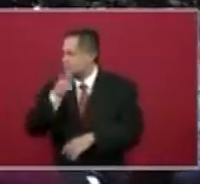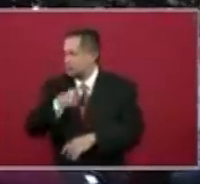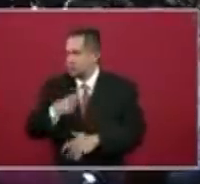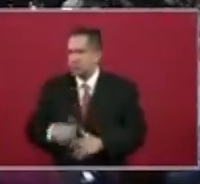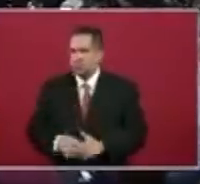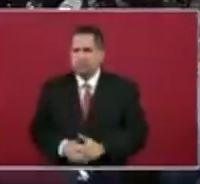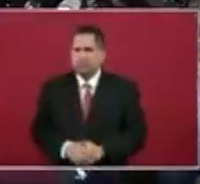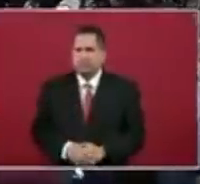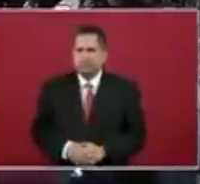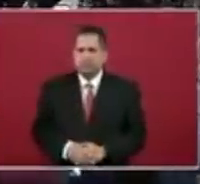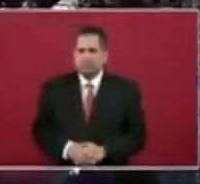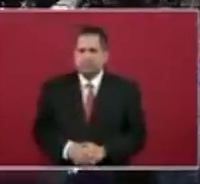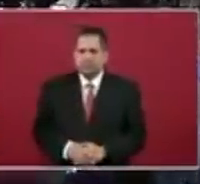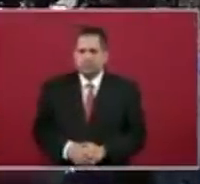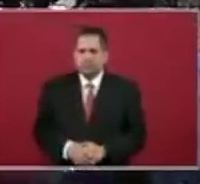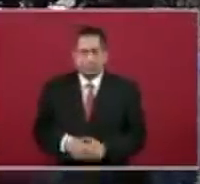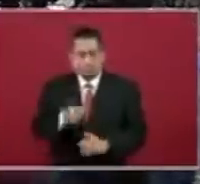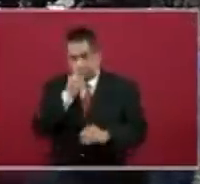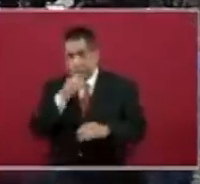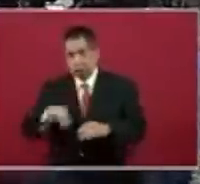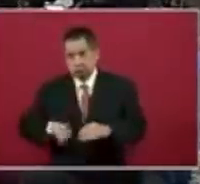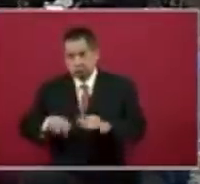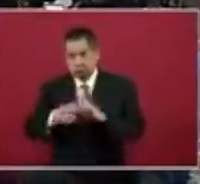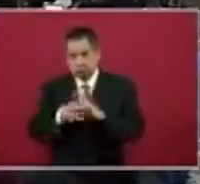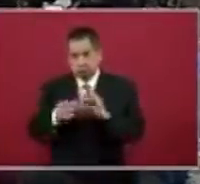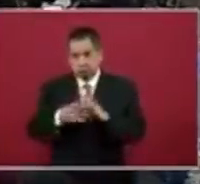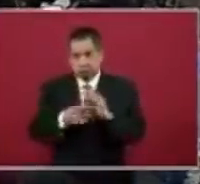Gracias. Es que es muy interesante porque